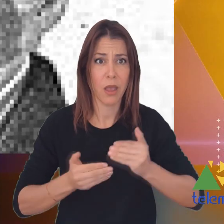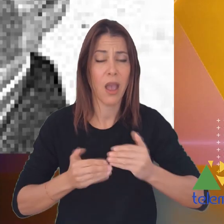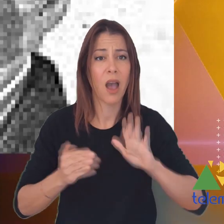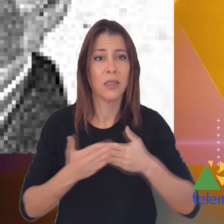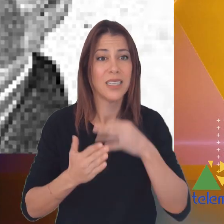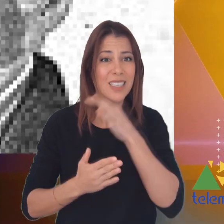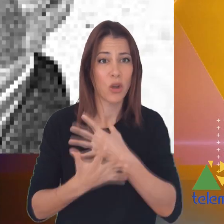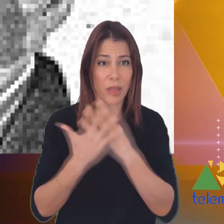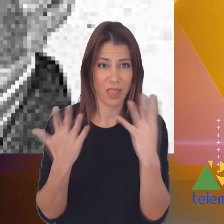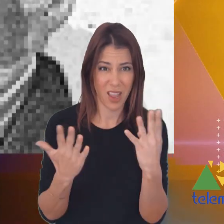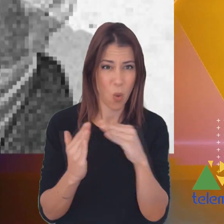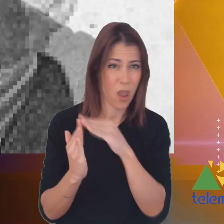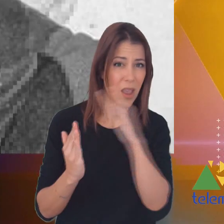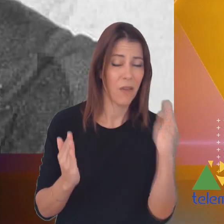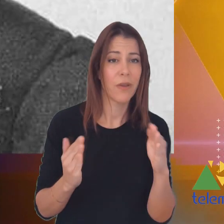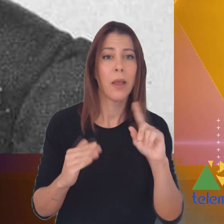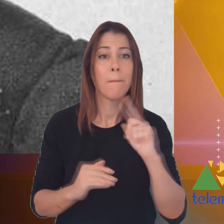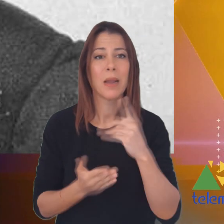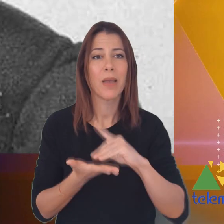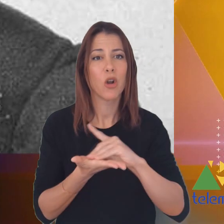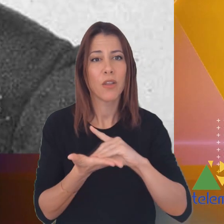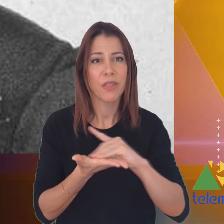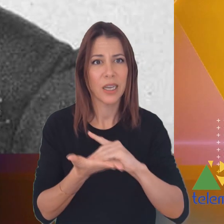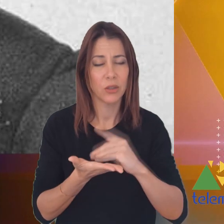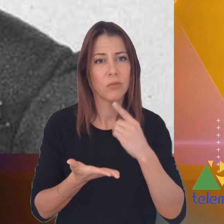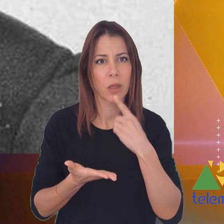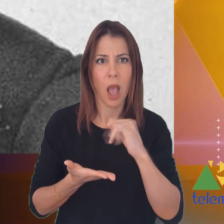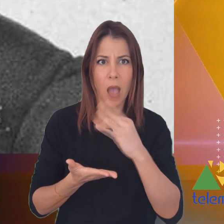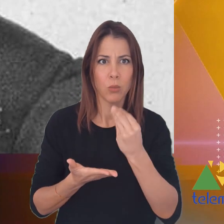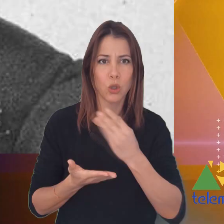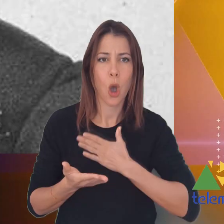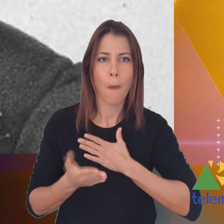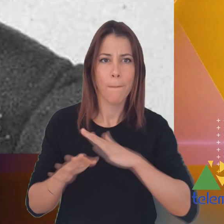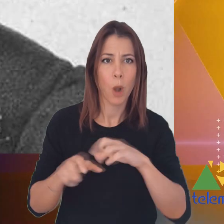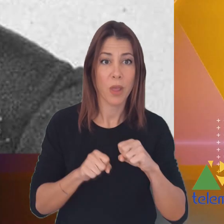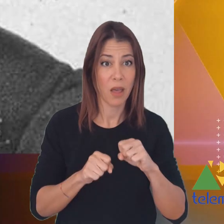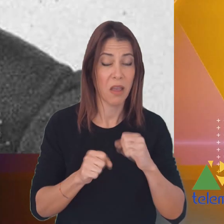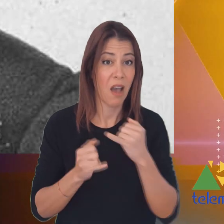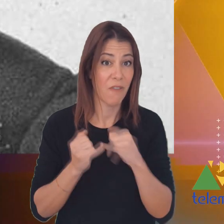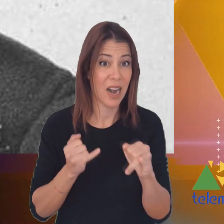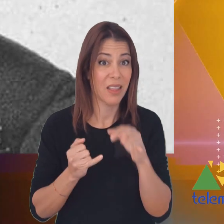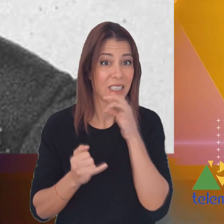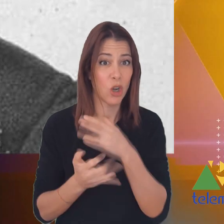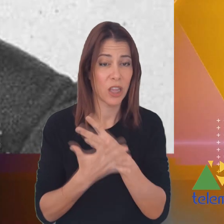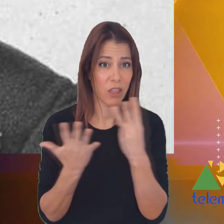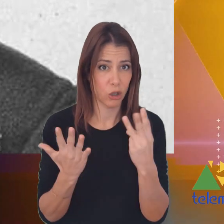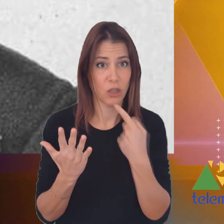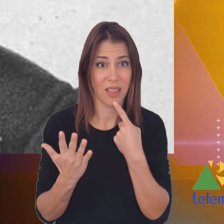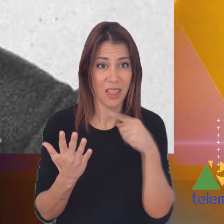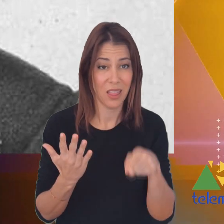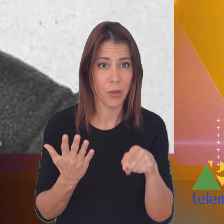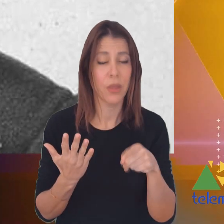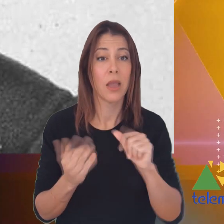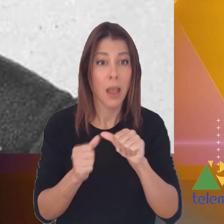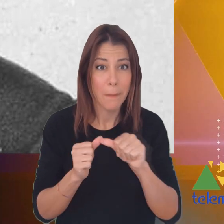XIX. Los primeros datos en Motril, que ya tienen ciertas propiedades, parten de finales del siglo XVIII,